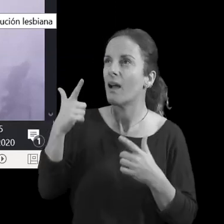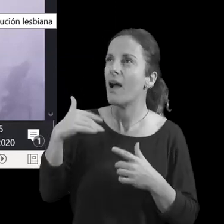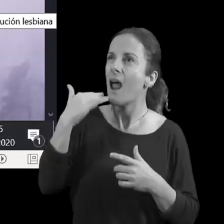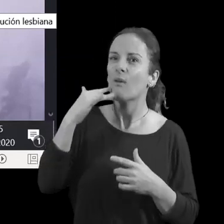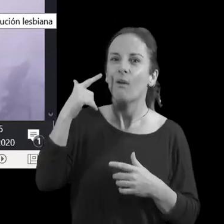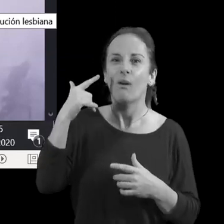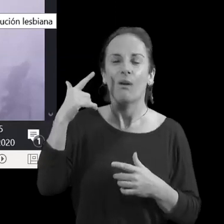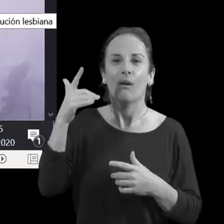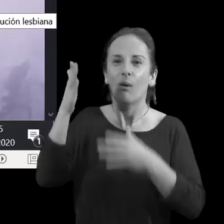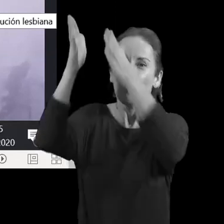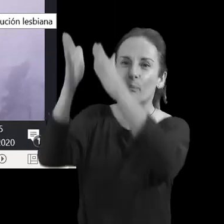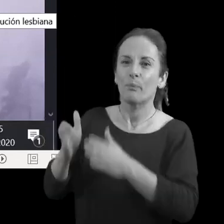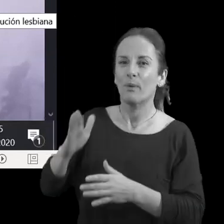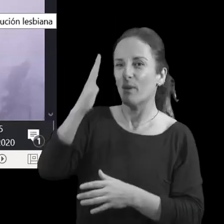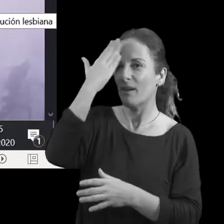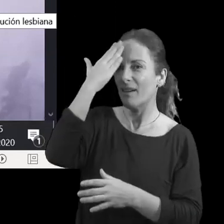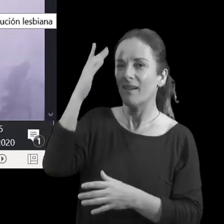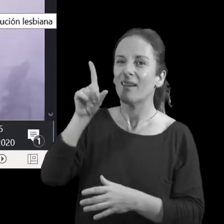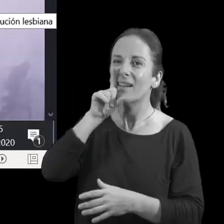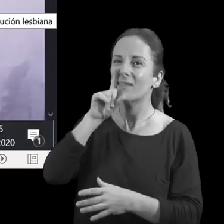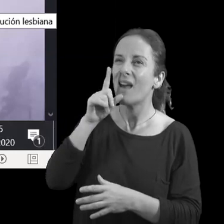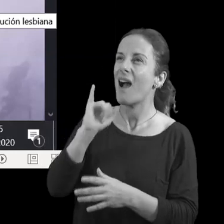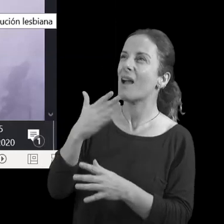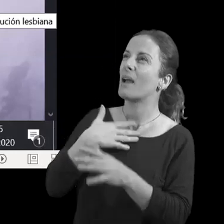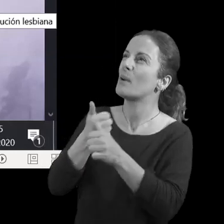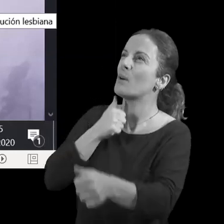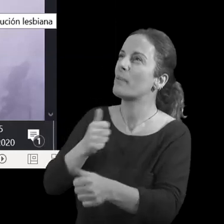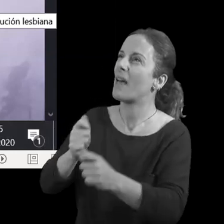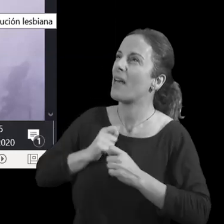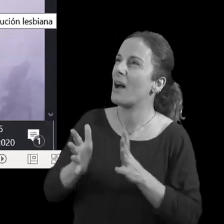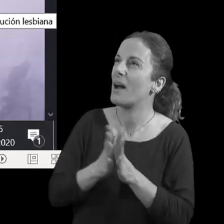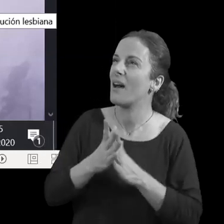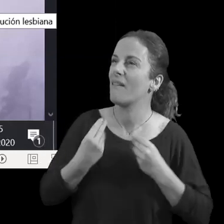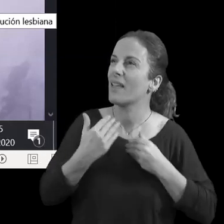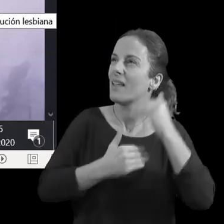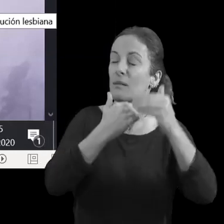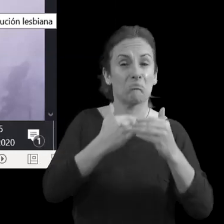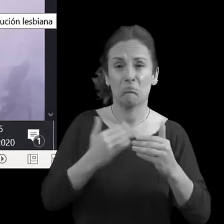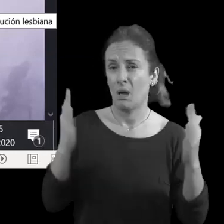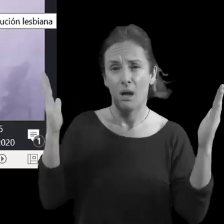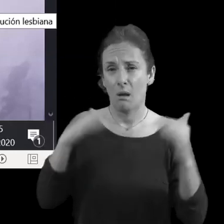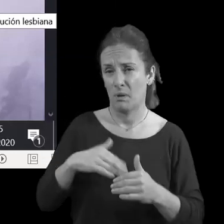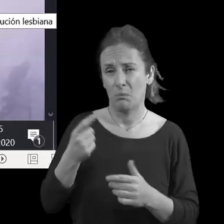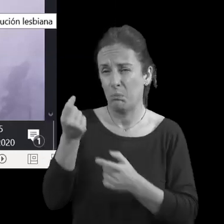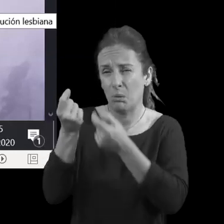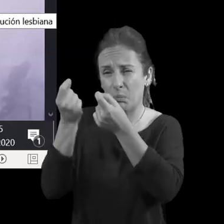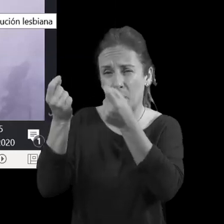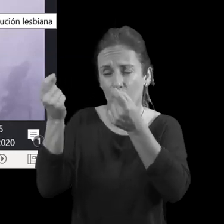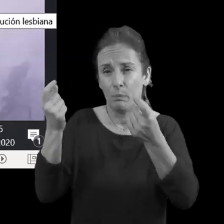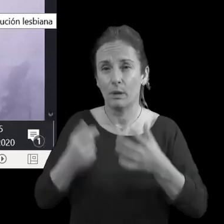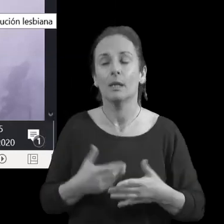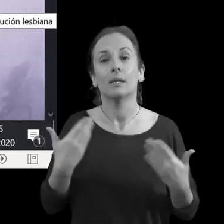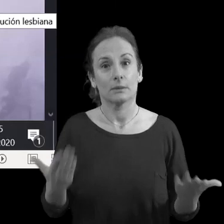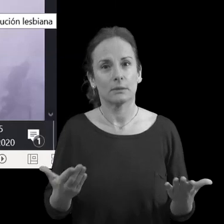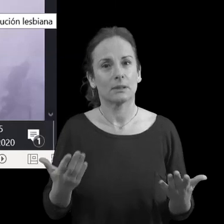y creo que, bueno, eso es algo que le debemos a las generaciones que vienen detrás y que, por cierto, vienen pisando muy fuerte precisamente en términos